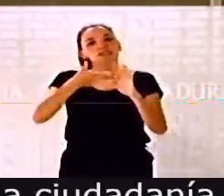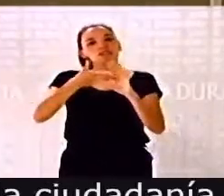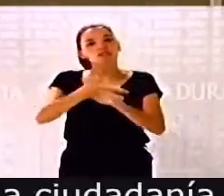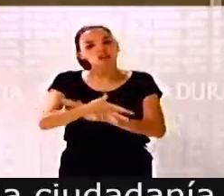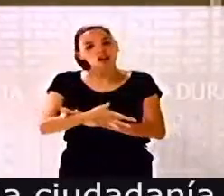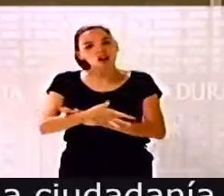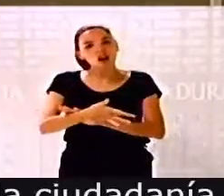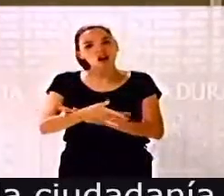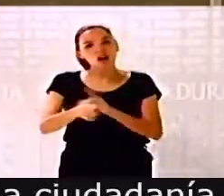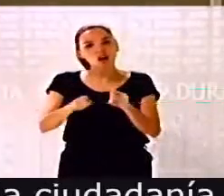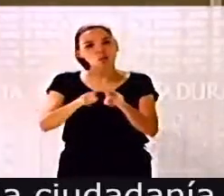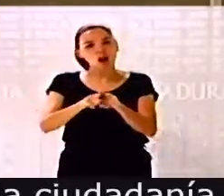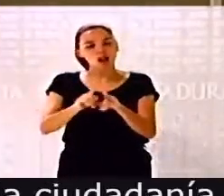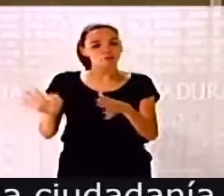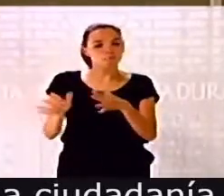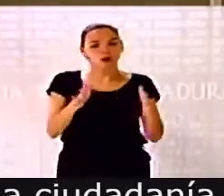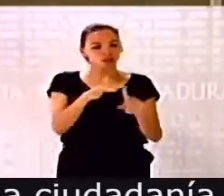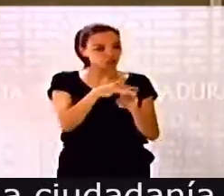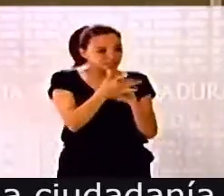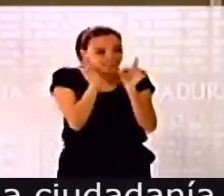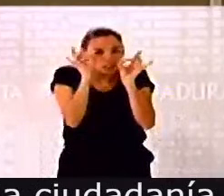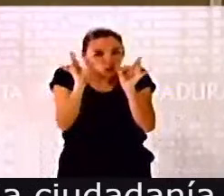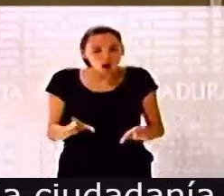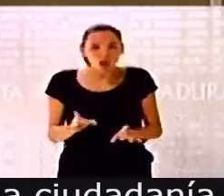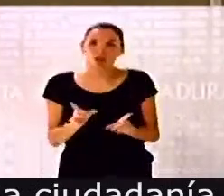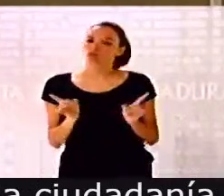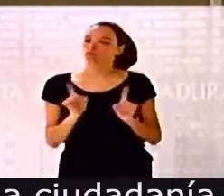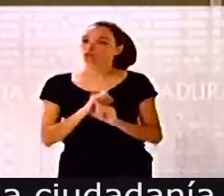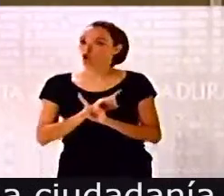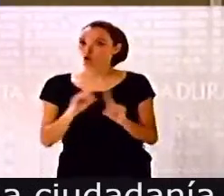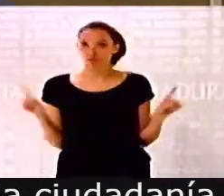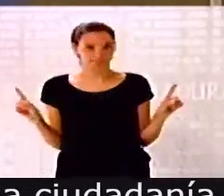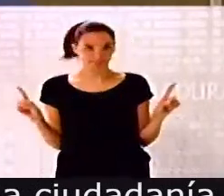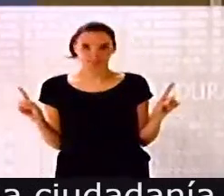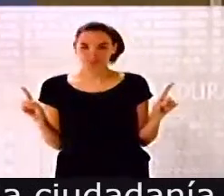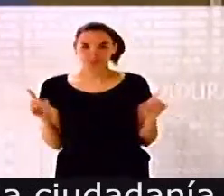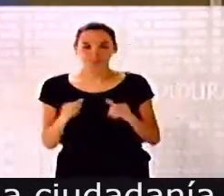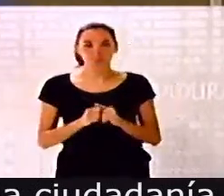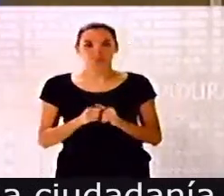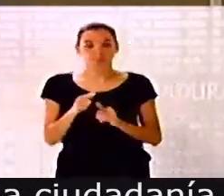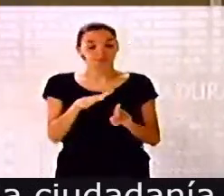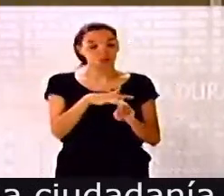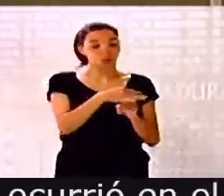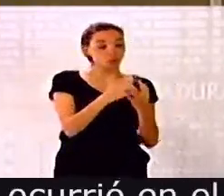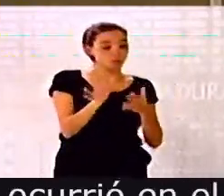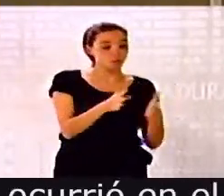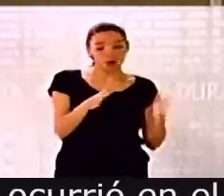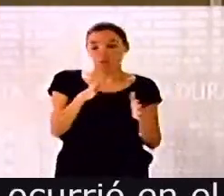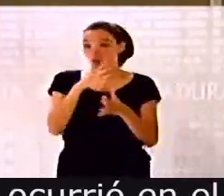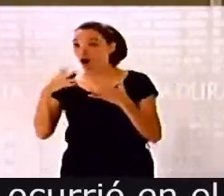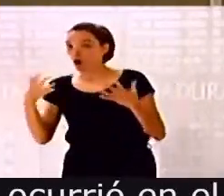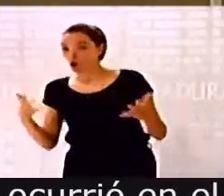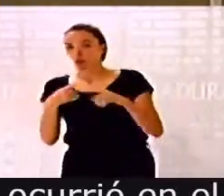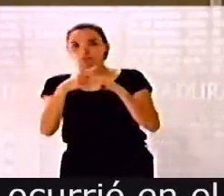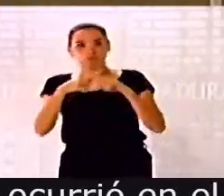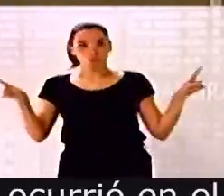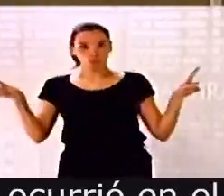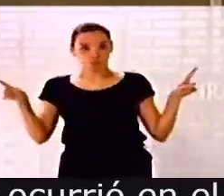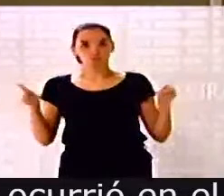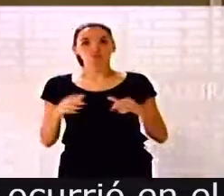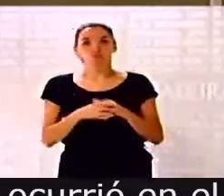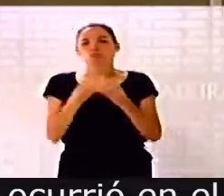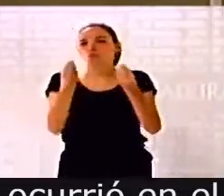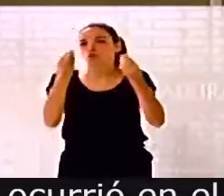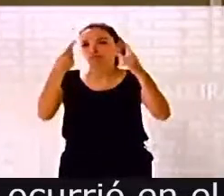a lo que ocurrió en el mes de marzo. Ni por asomo esto se parece a lo que ocurrió en el mes de marzo. Hay